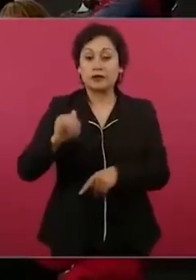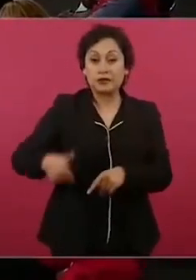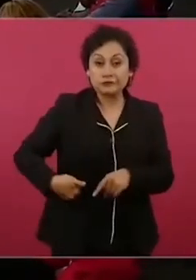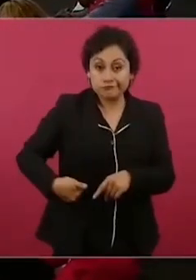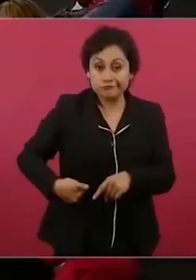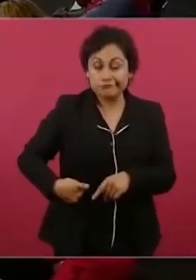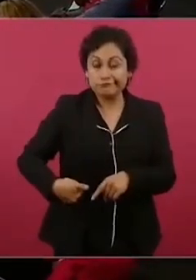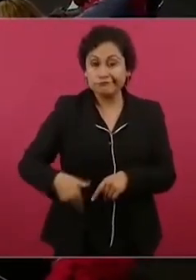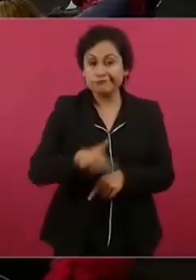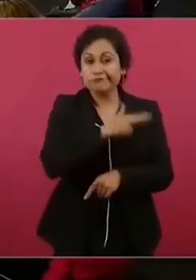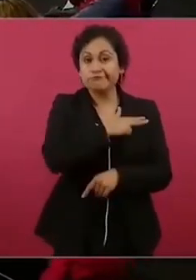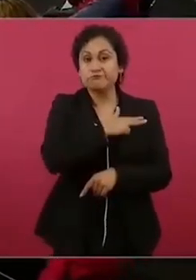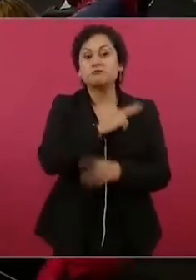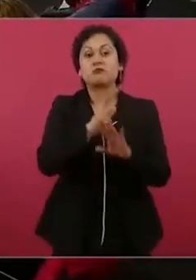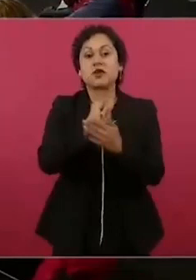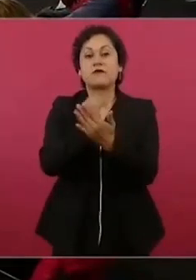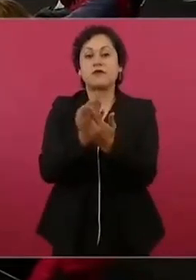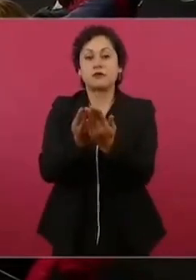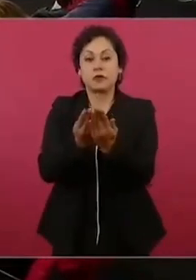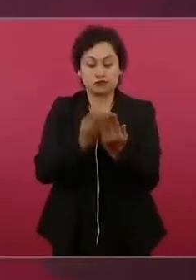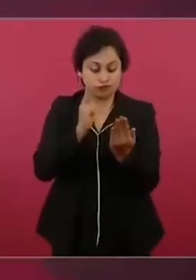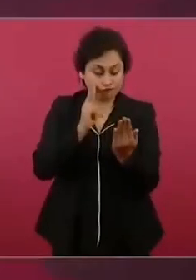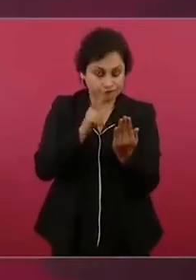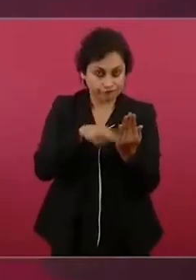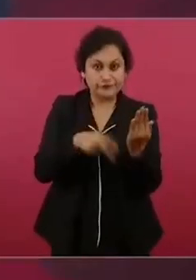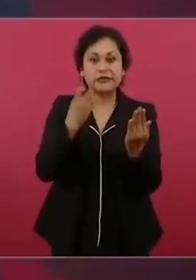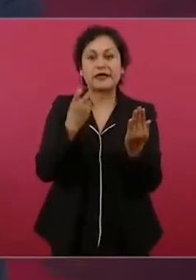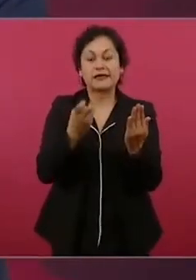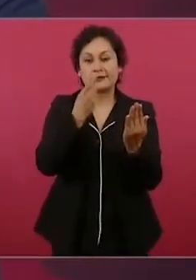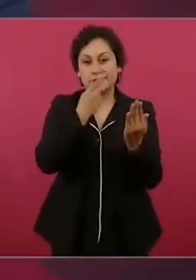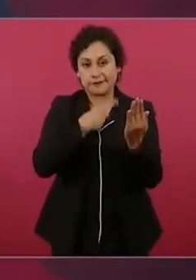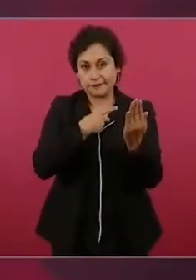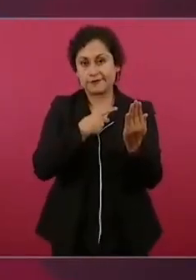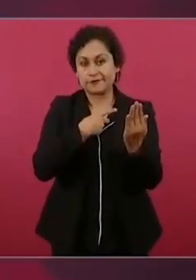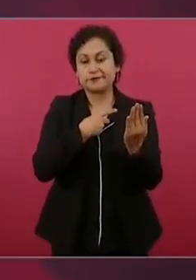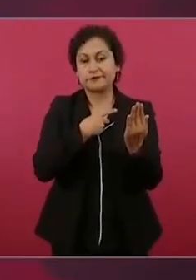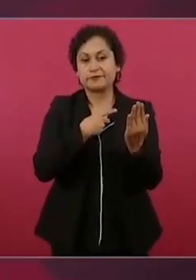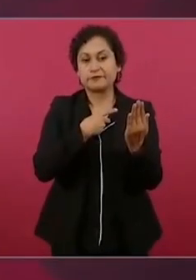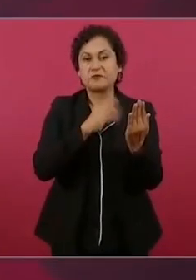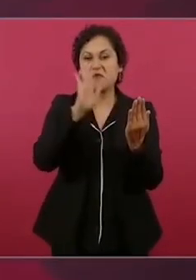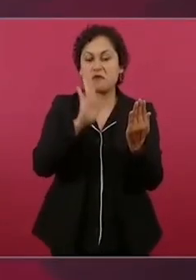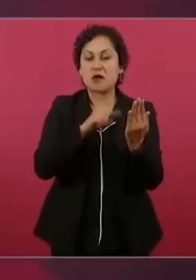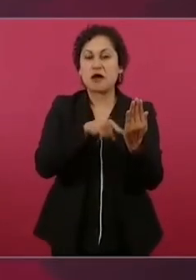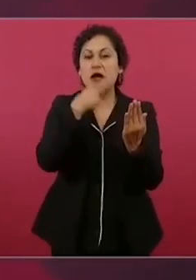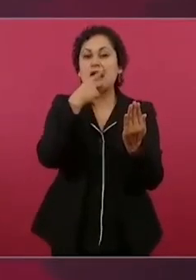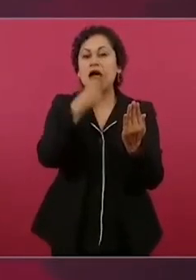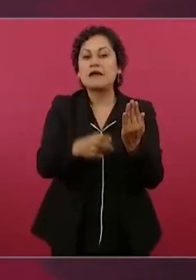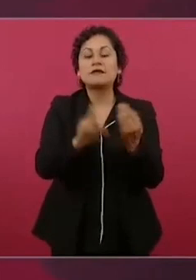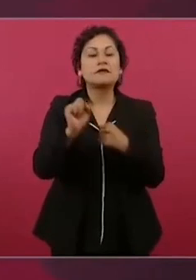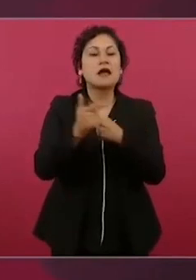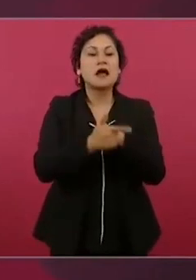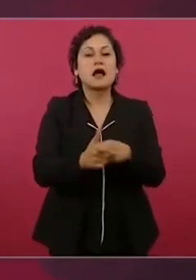de acuerdo a los informes que nos presentaron hoy se trató de un asalto ya se